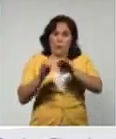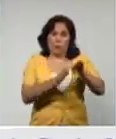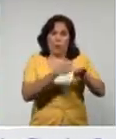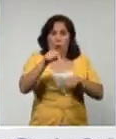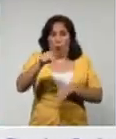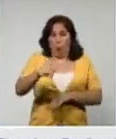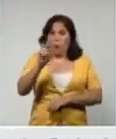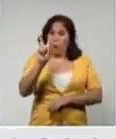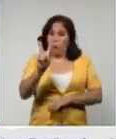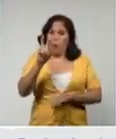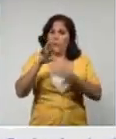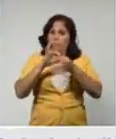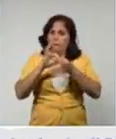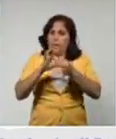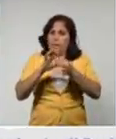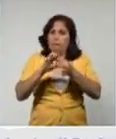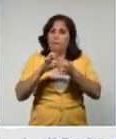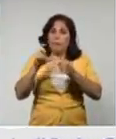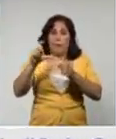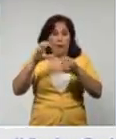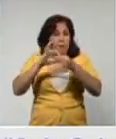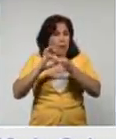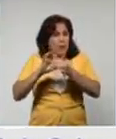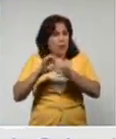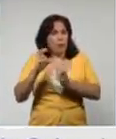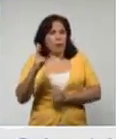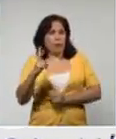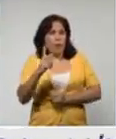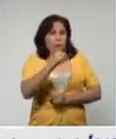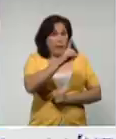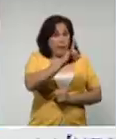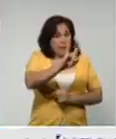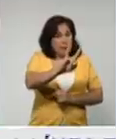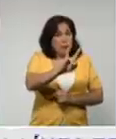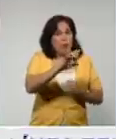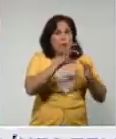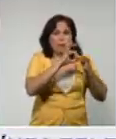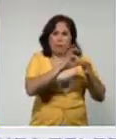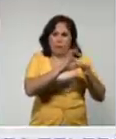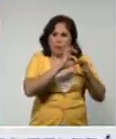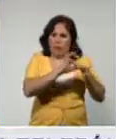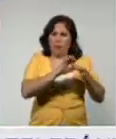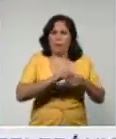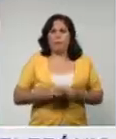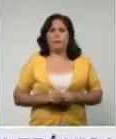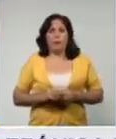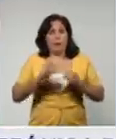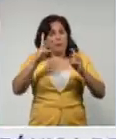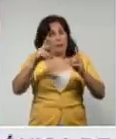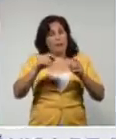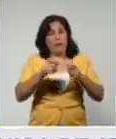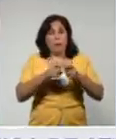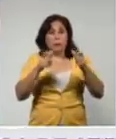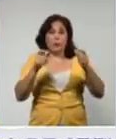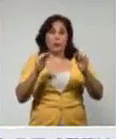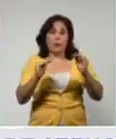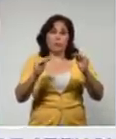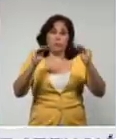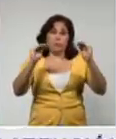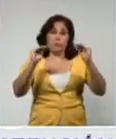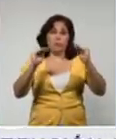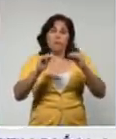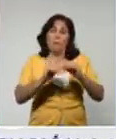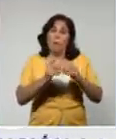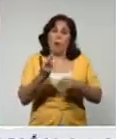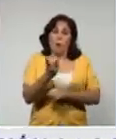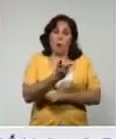críticos y un total de 19 pacientes graves. Cifras elevadas ambas para lo que